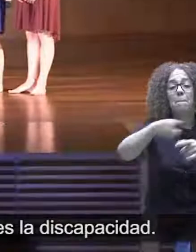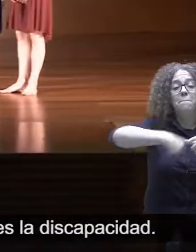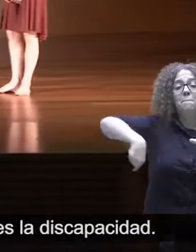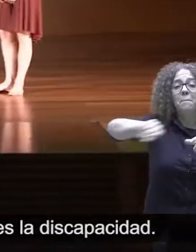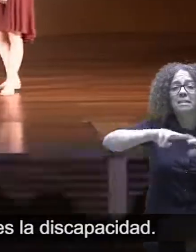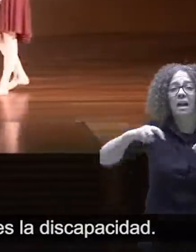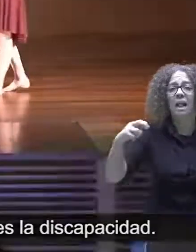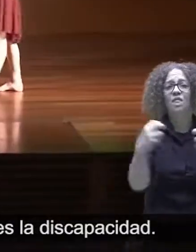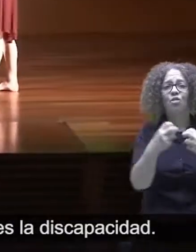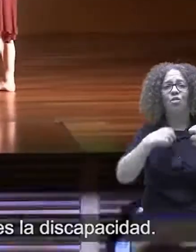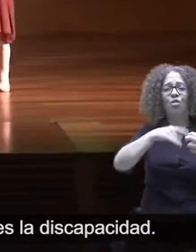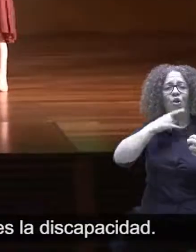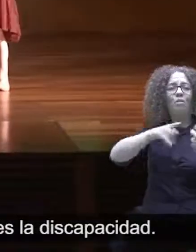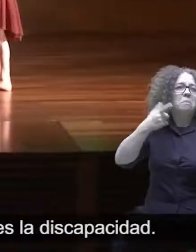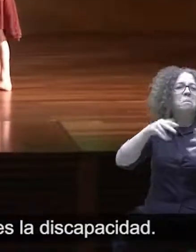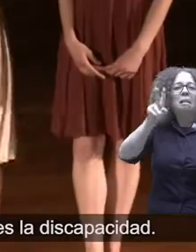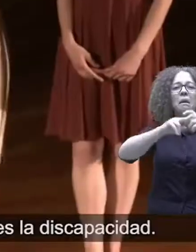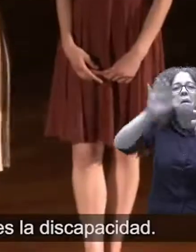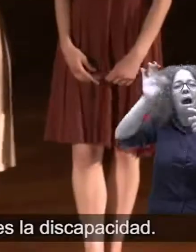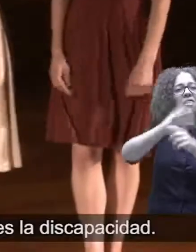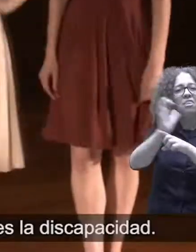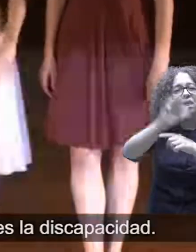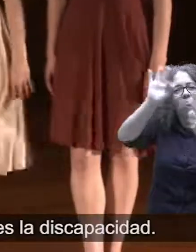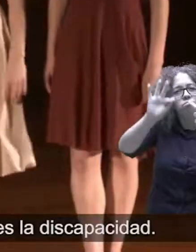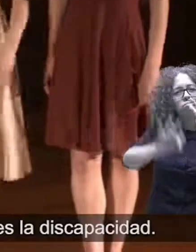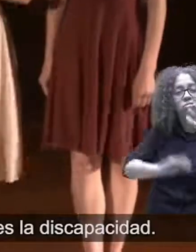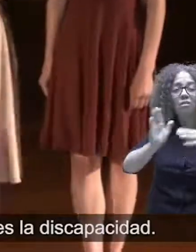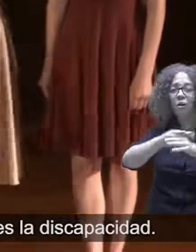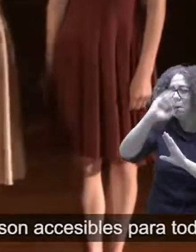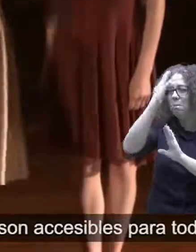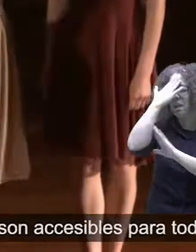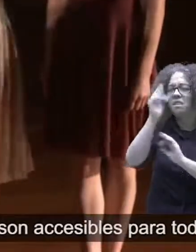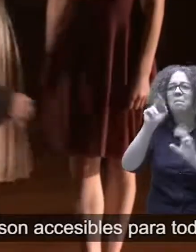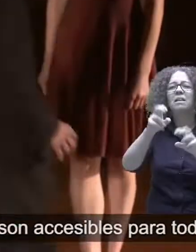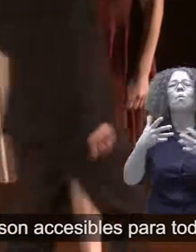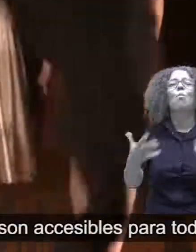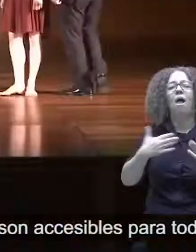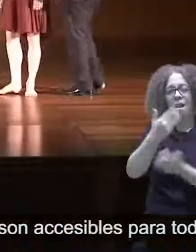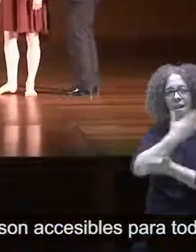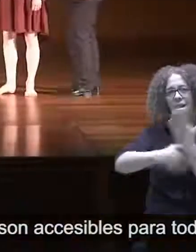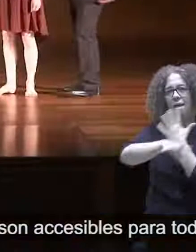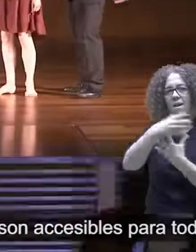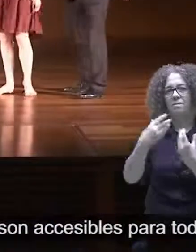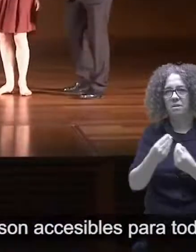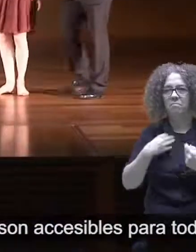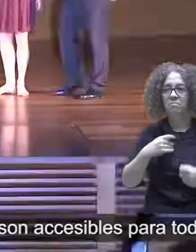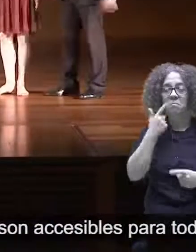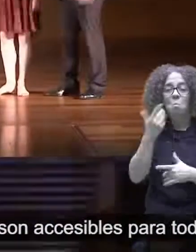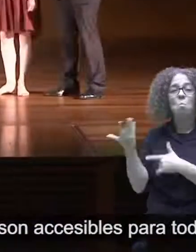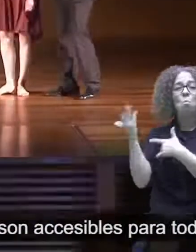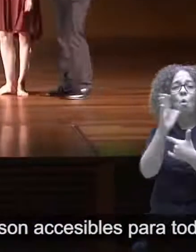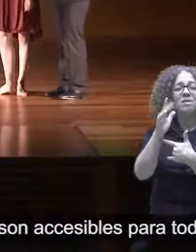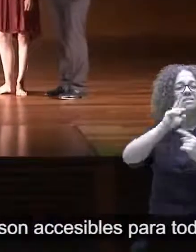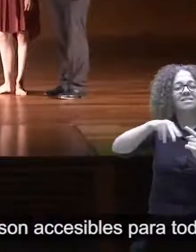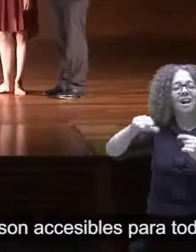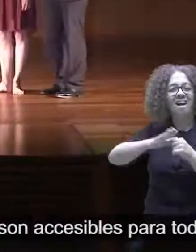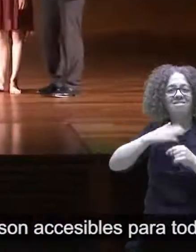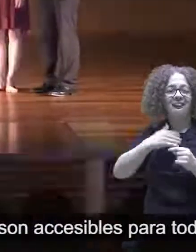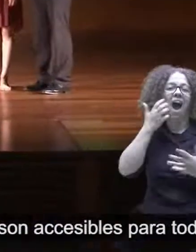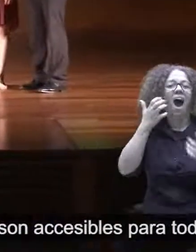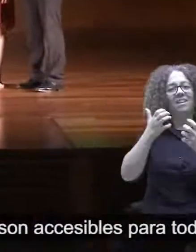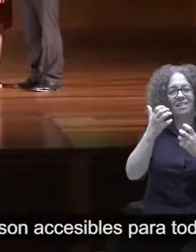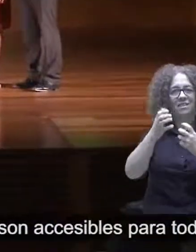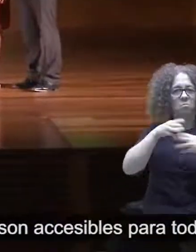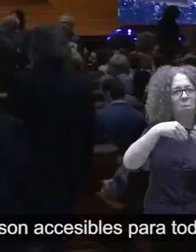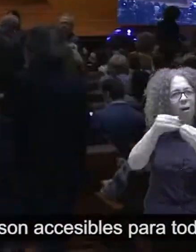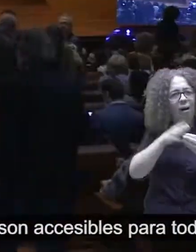artes escénicas de cine, en los que el eje central es la discapacidad. Tanto la muestra de artes plásticas como las actividades